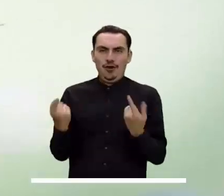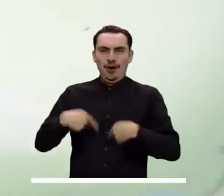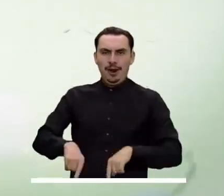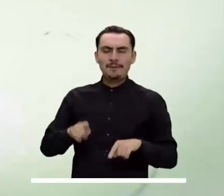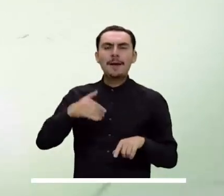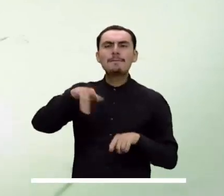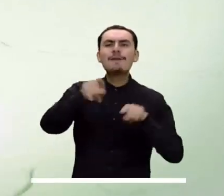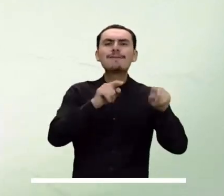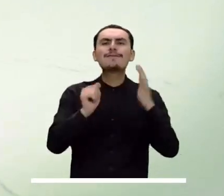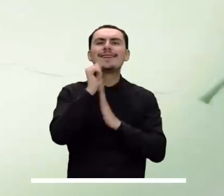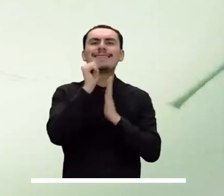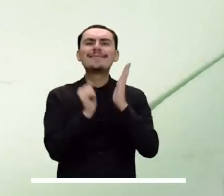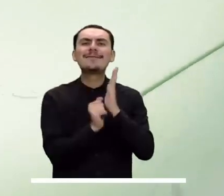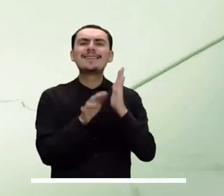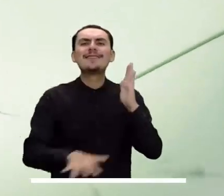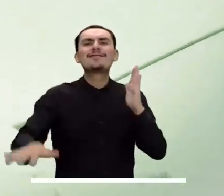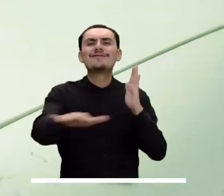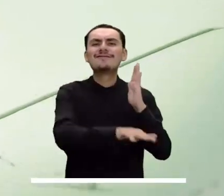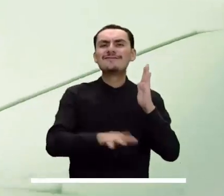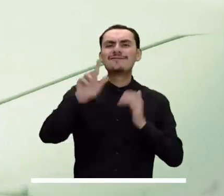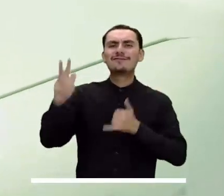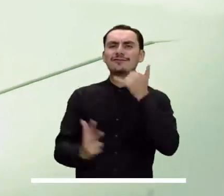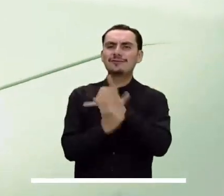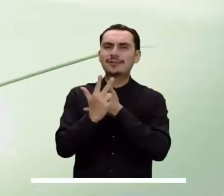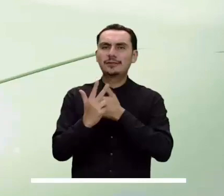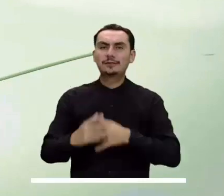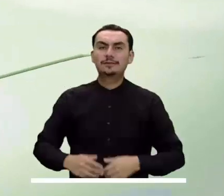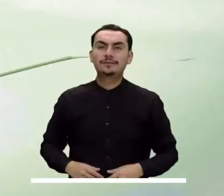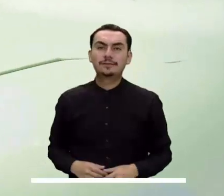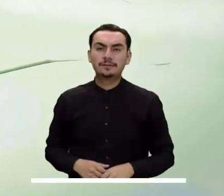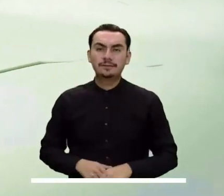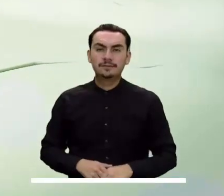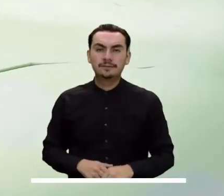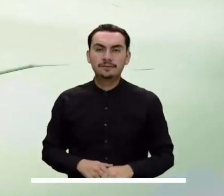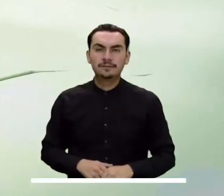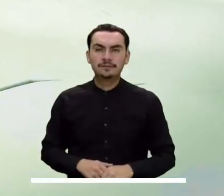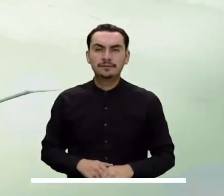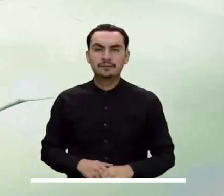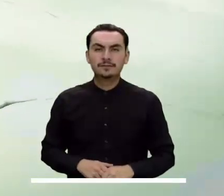le espera hoy a la mayoría de departamentos en la región andina.